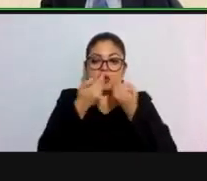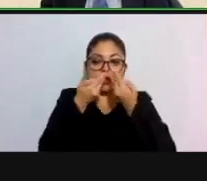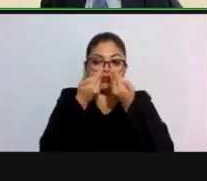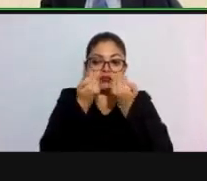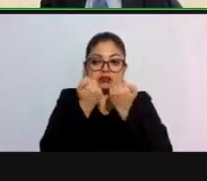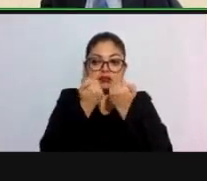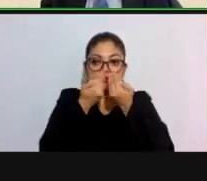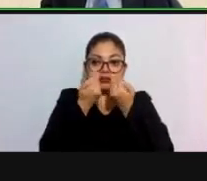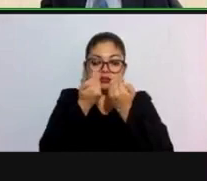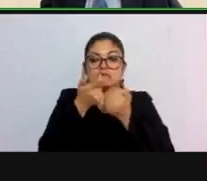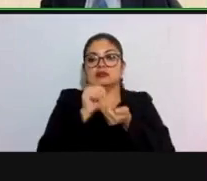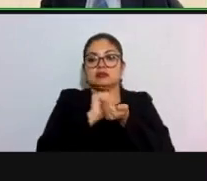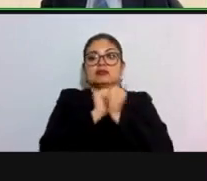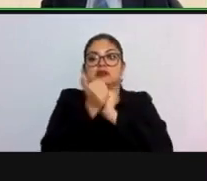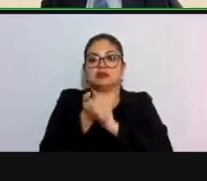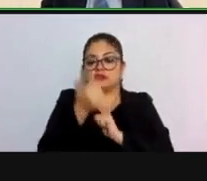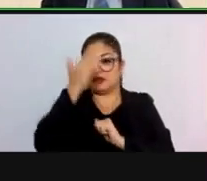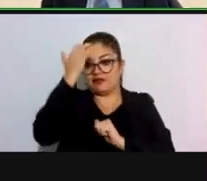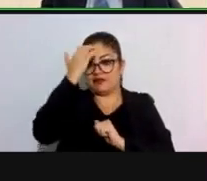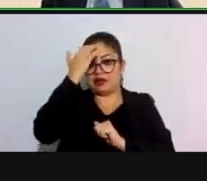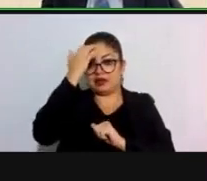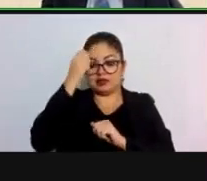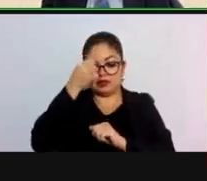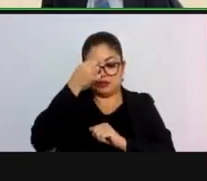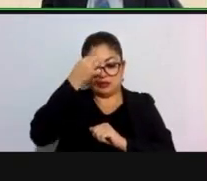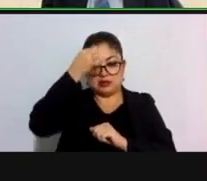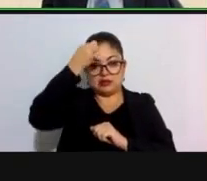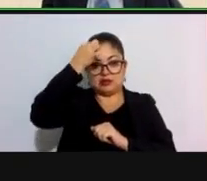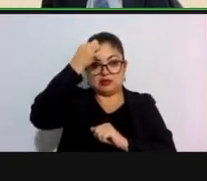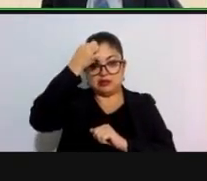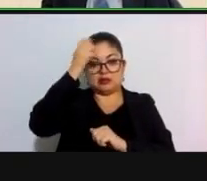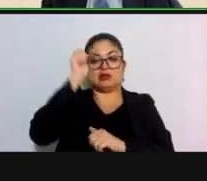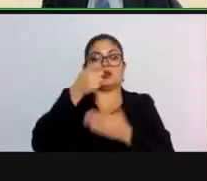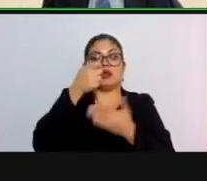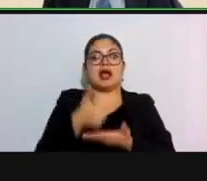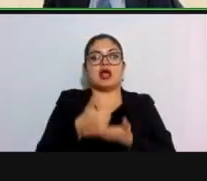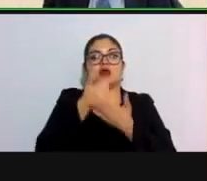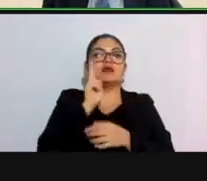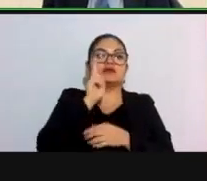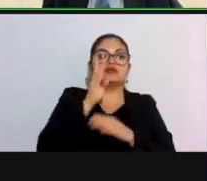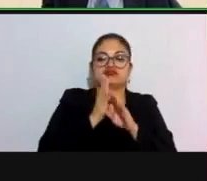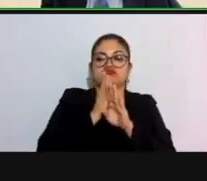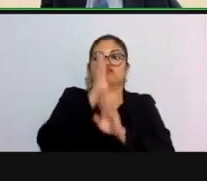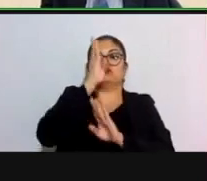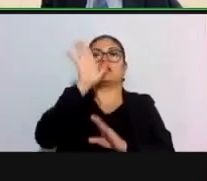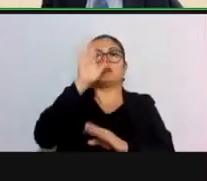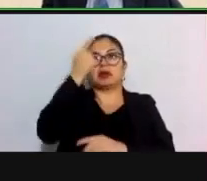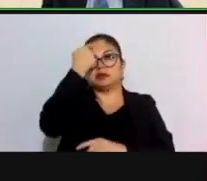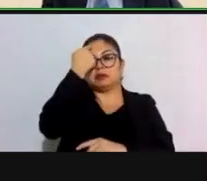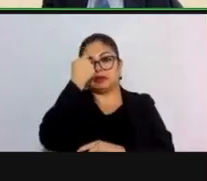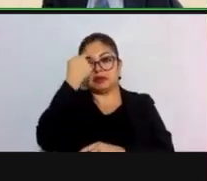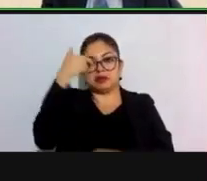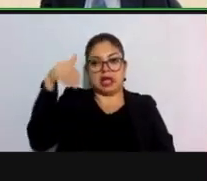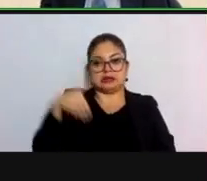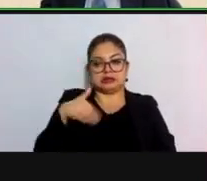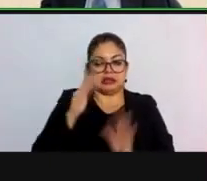la frente en forma transversal para que quede solamente una línea vertical como cicatriz. Posteriormente requerirá de otra